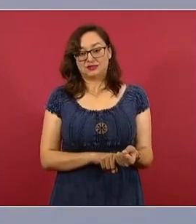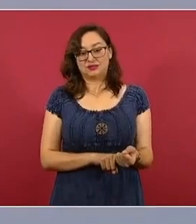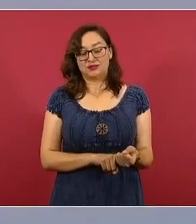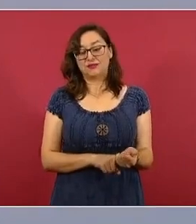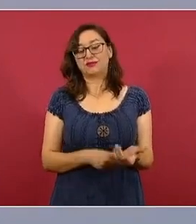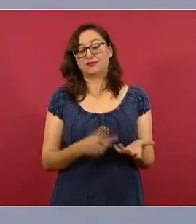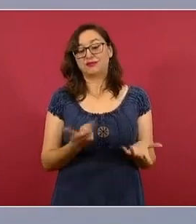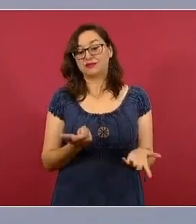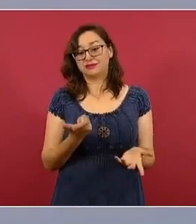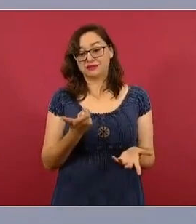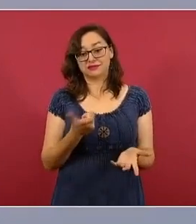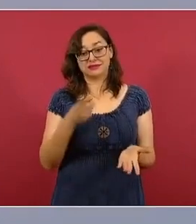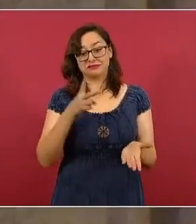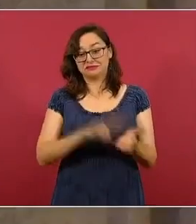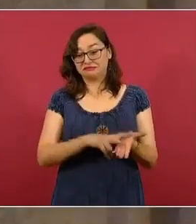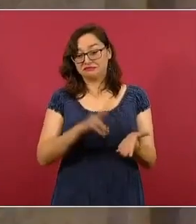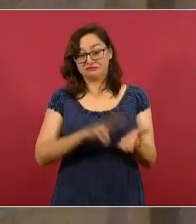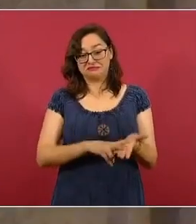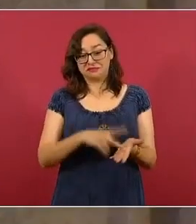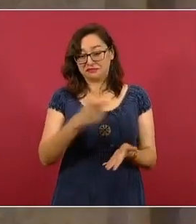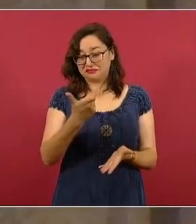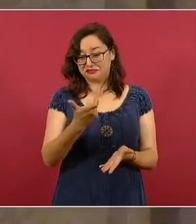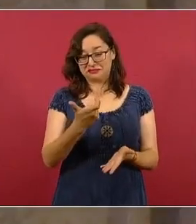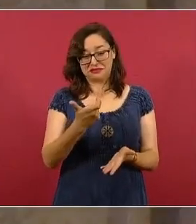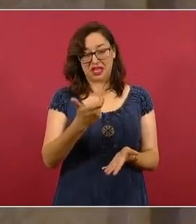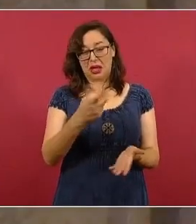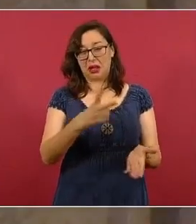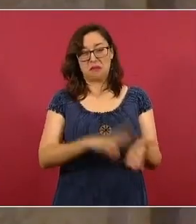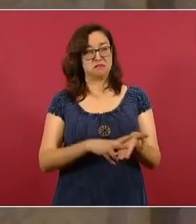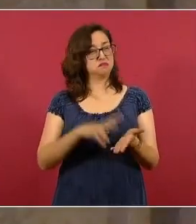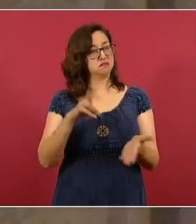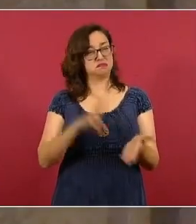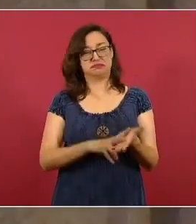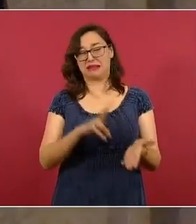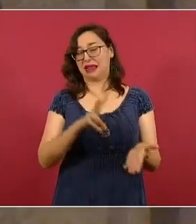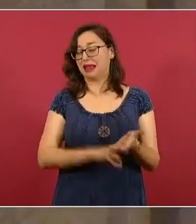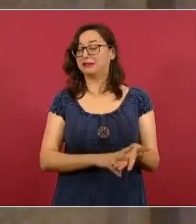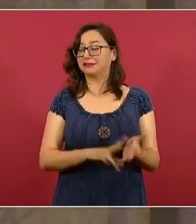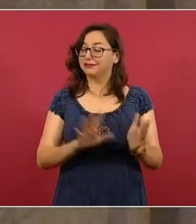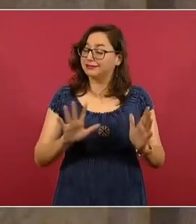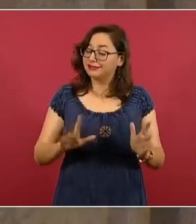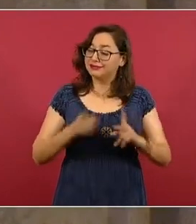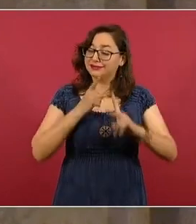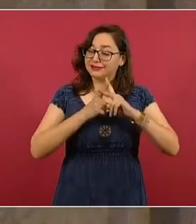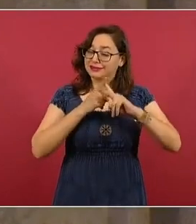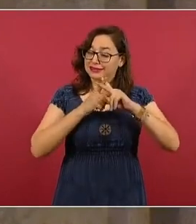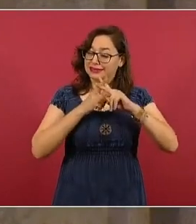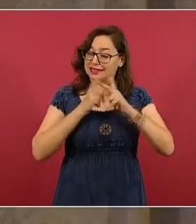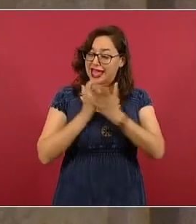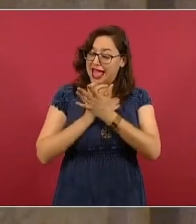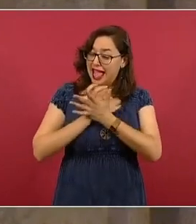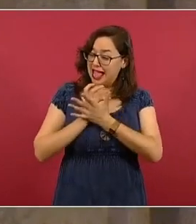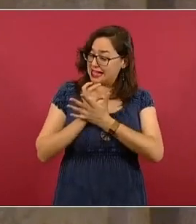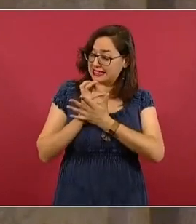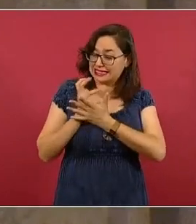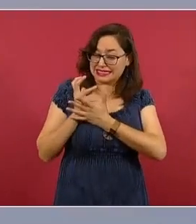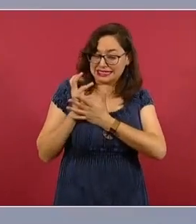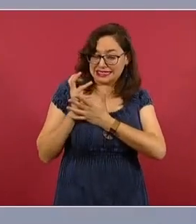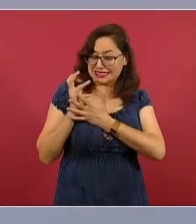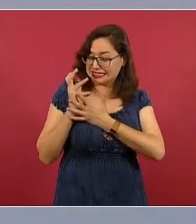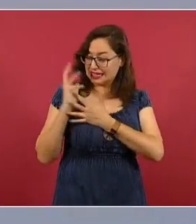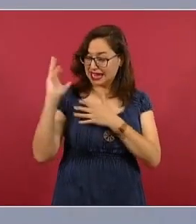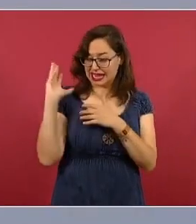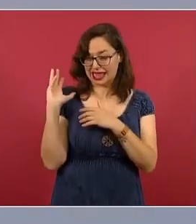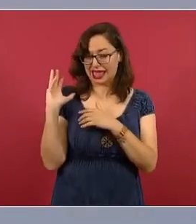valía cuando mucho, pero así, con un